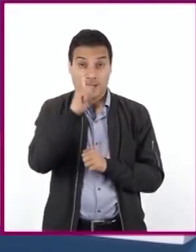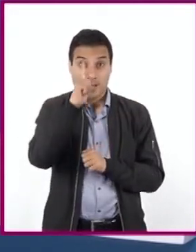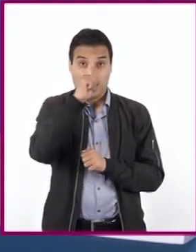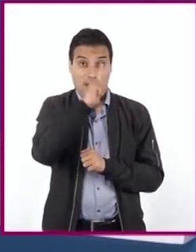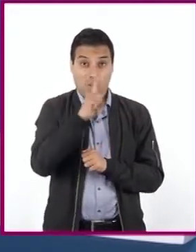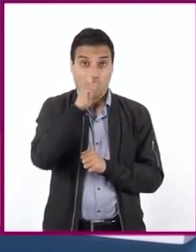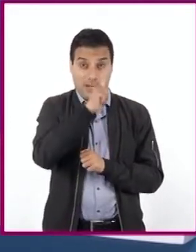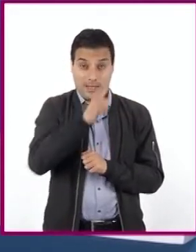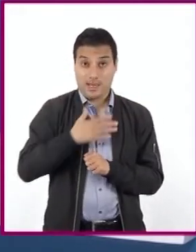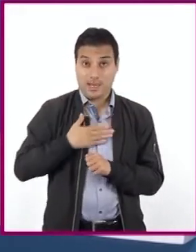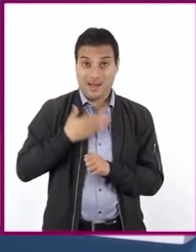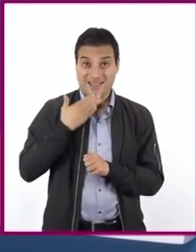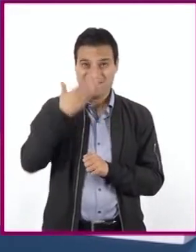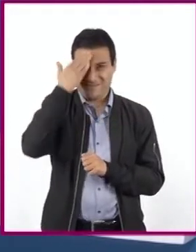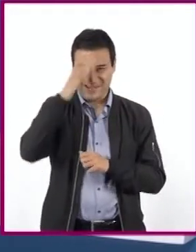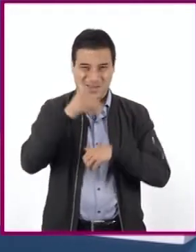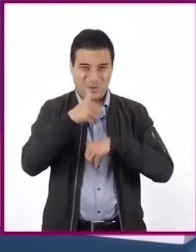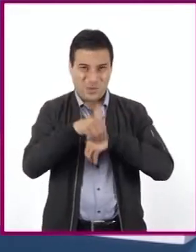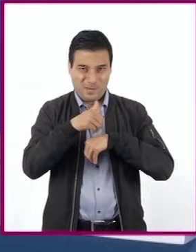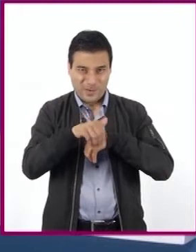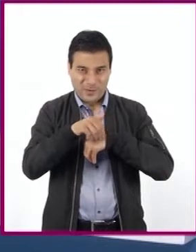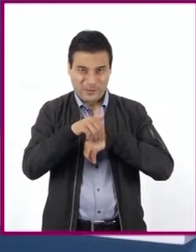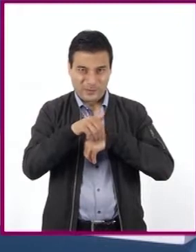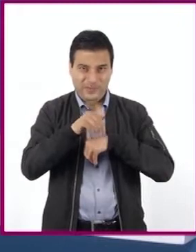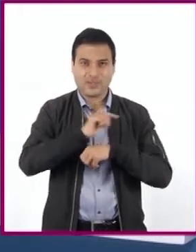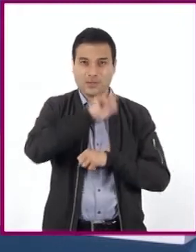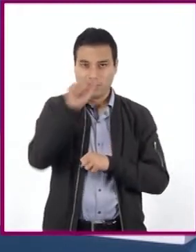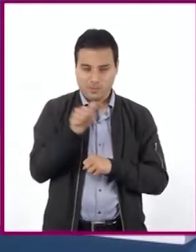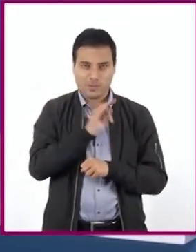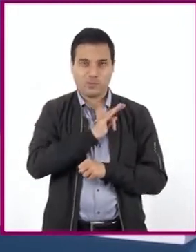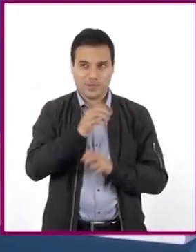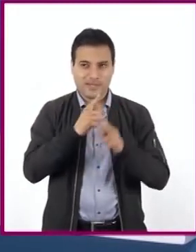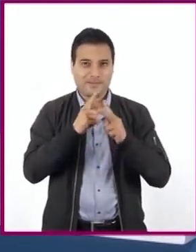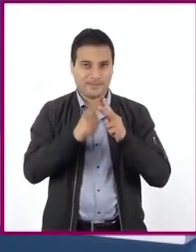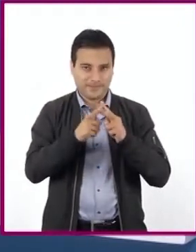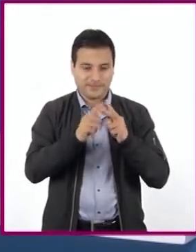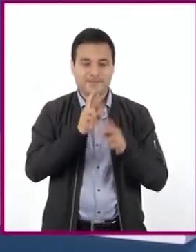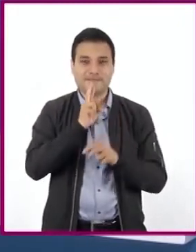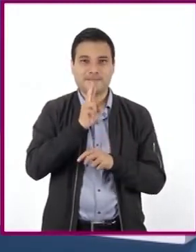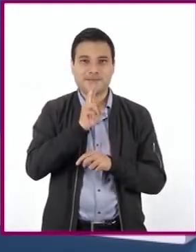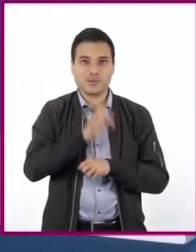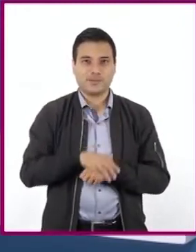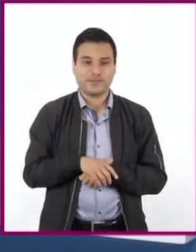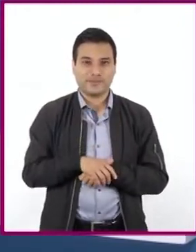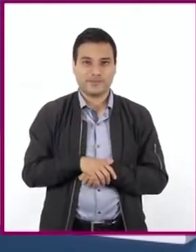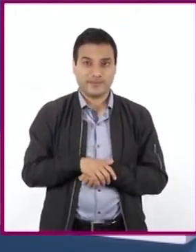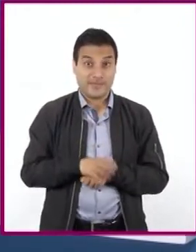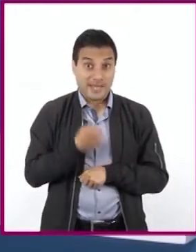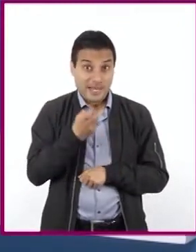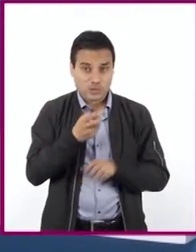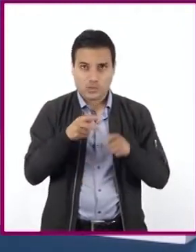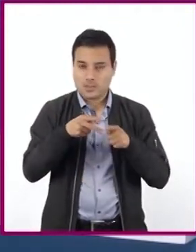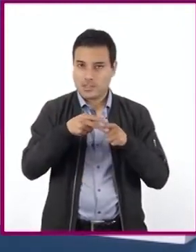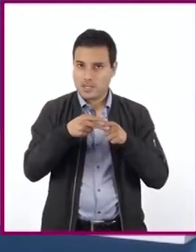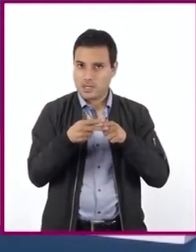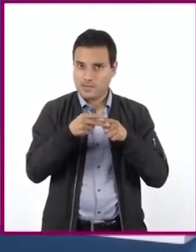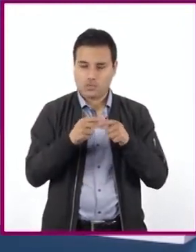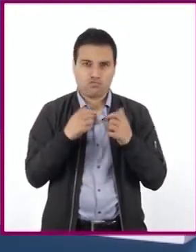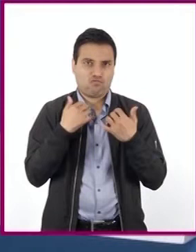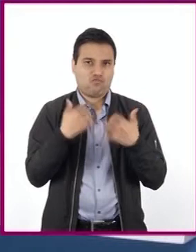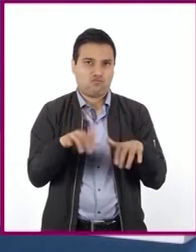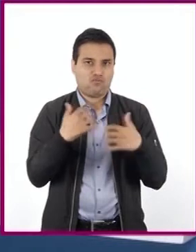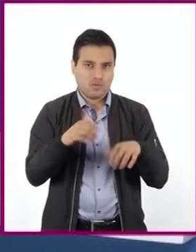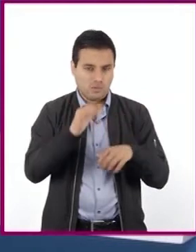a partir de ahí poderlas manejarlas matemáticamente. Esto supone una herramienta muy potente para resolver